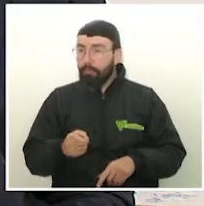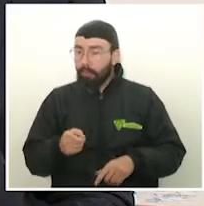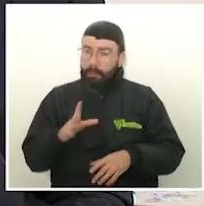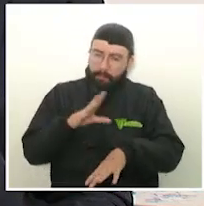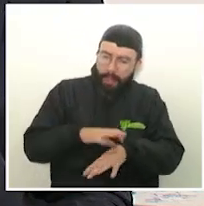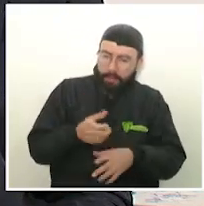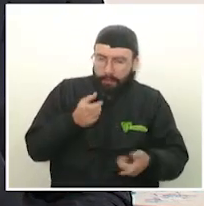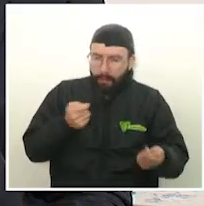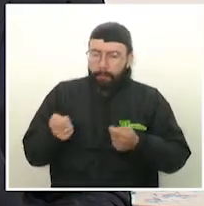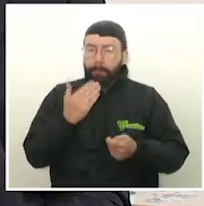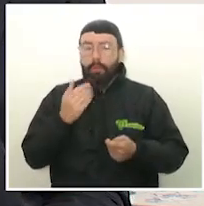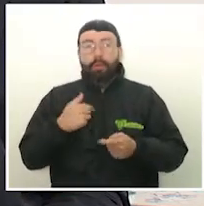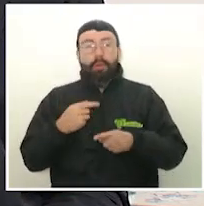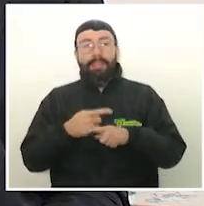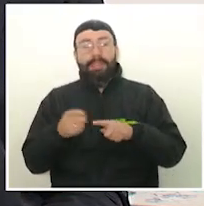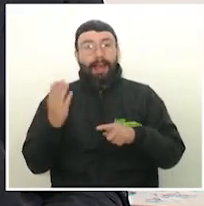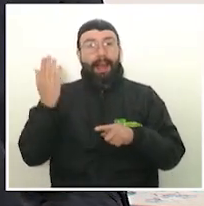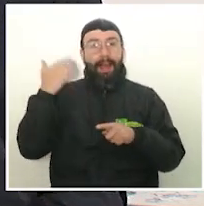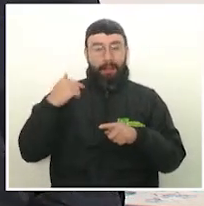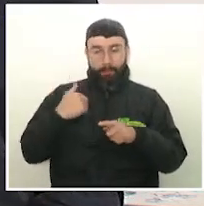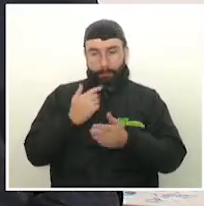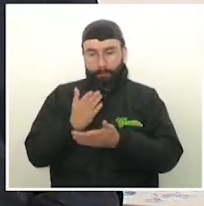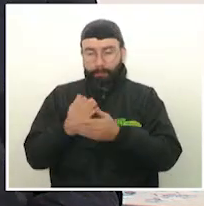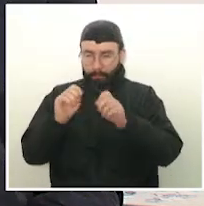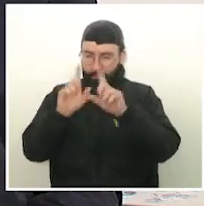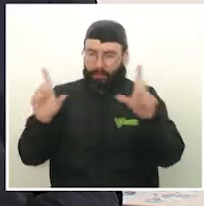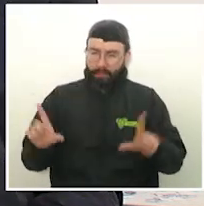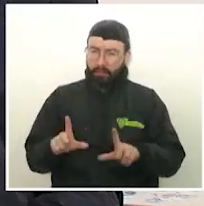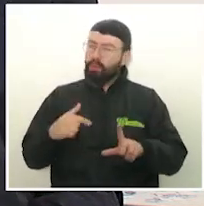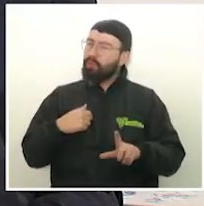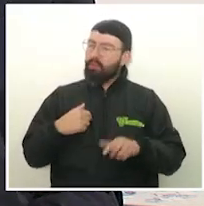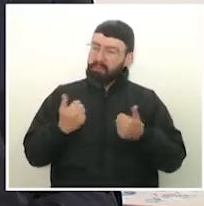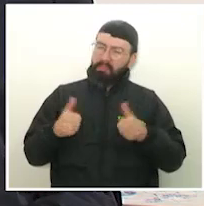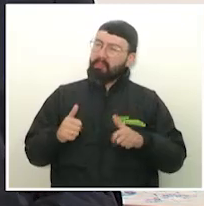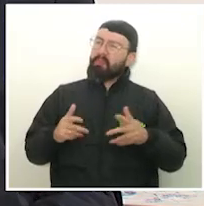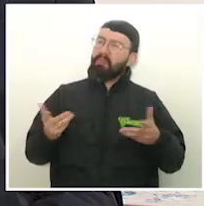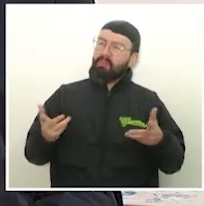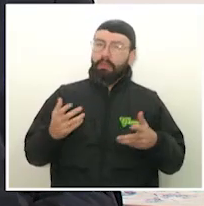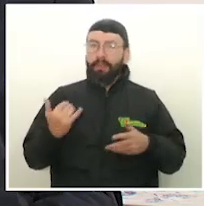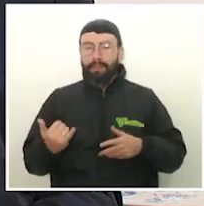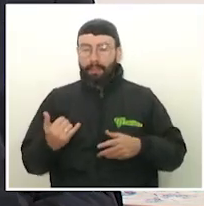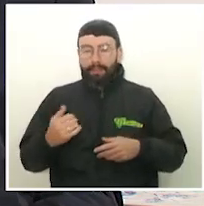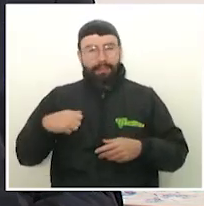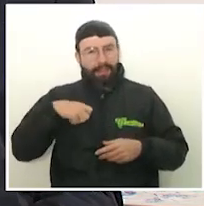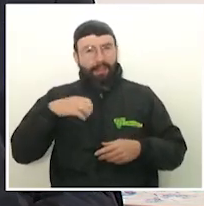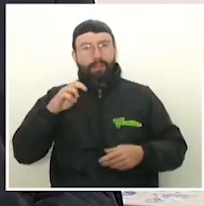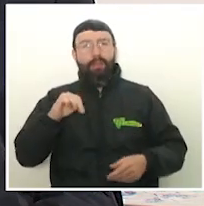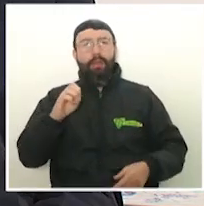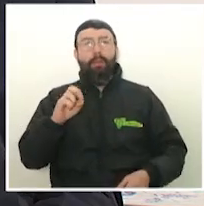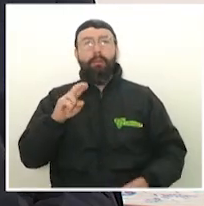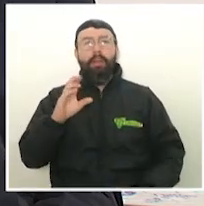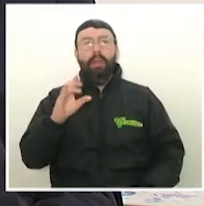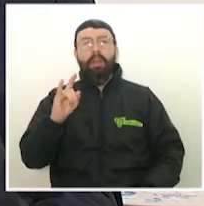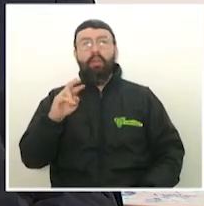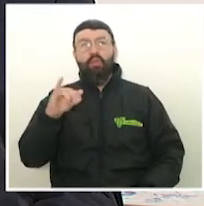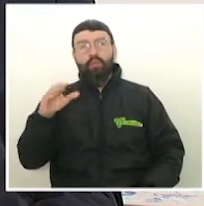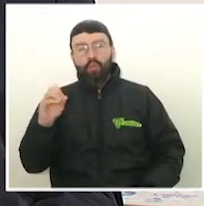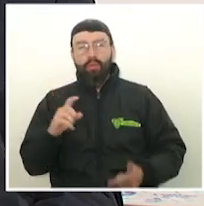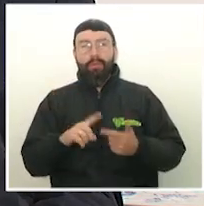pasada yo me hacía unos estudios para ver cómo estoy en niveles de mercurio, de